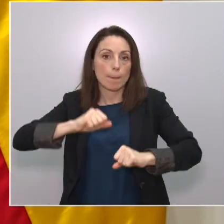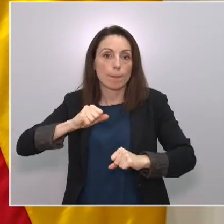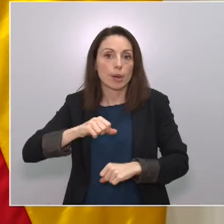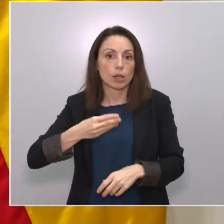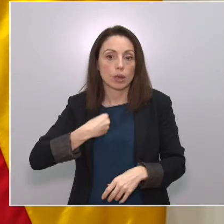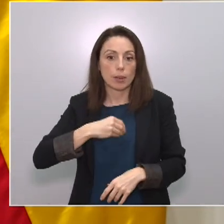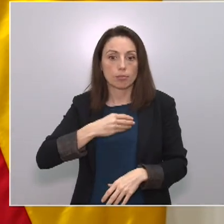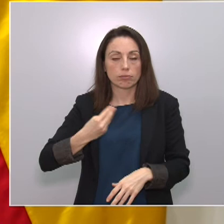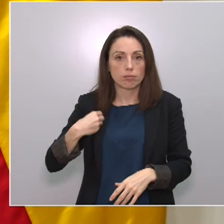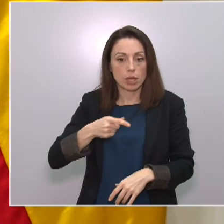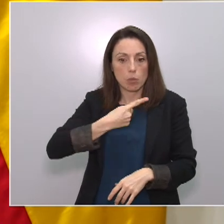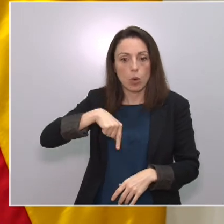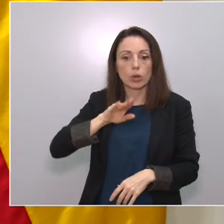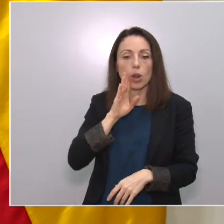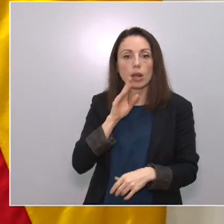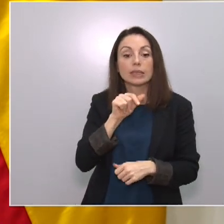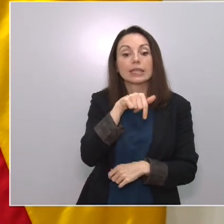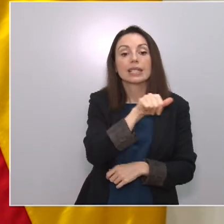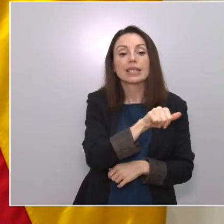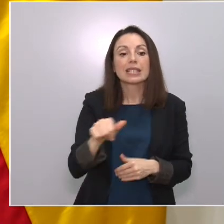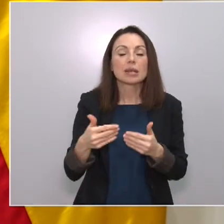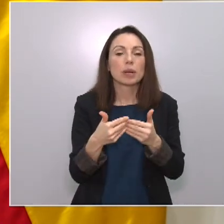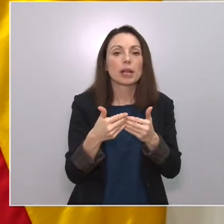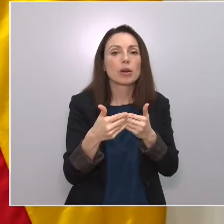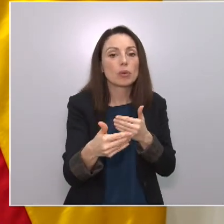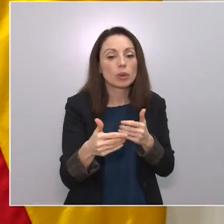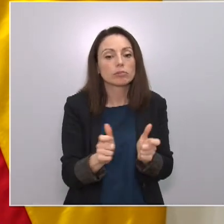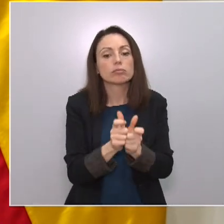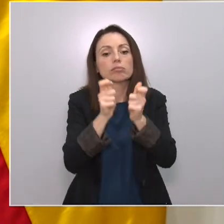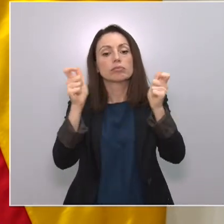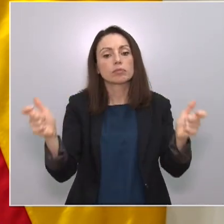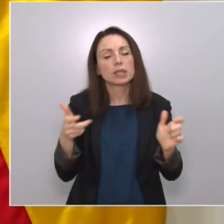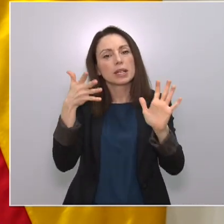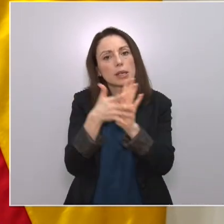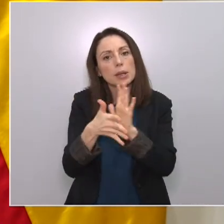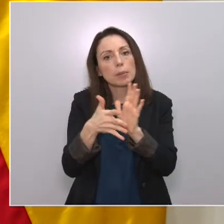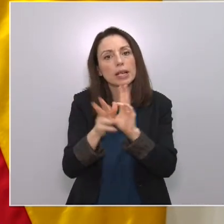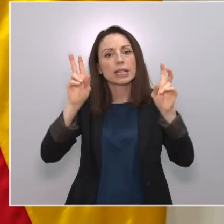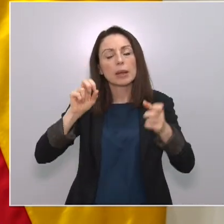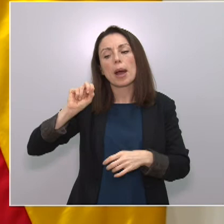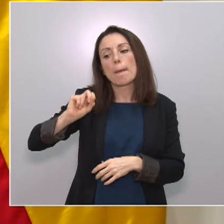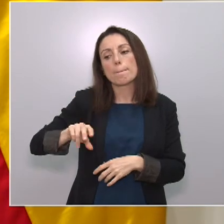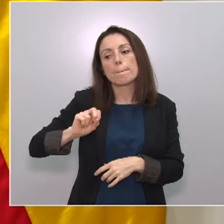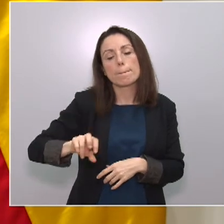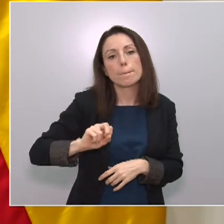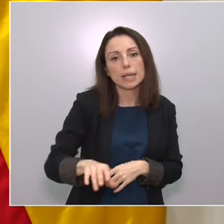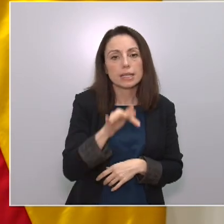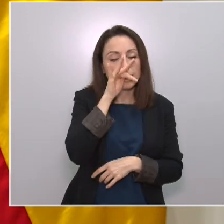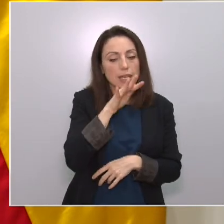¿no? Yo espero que a lo largo de la semana esto se abarque, se amplíe, para que también los paseos y la salida de los niños